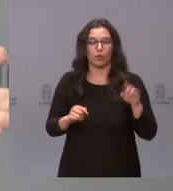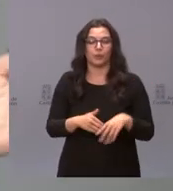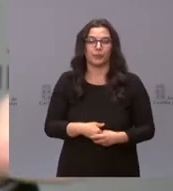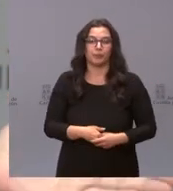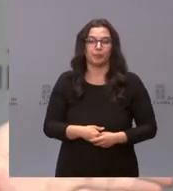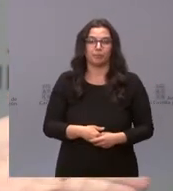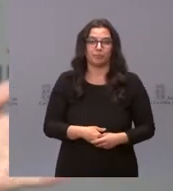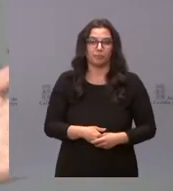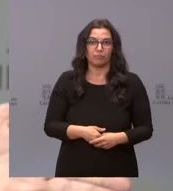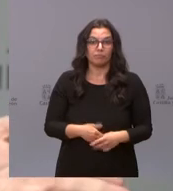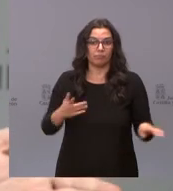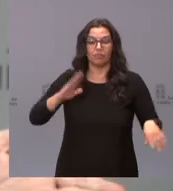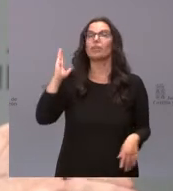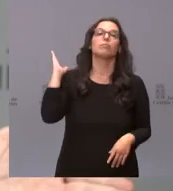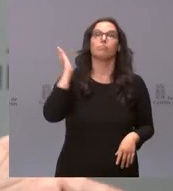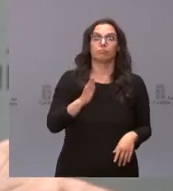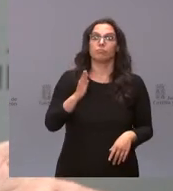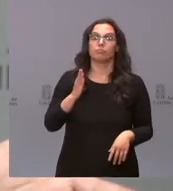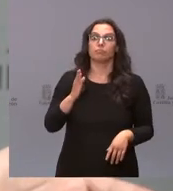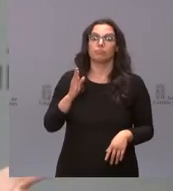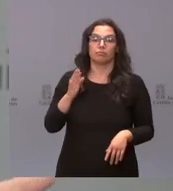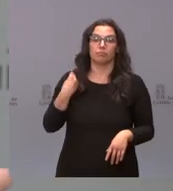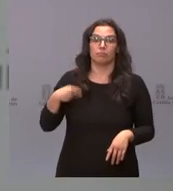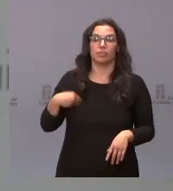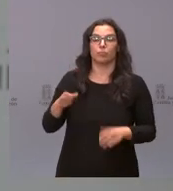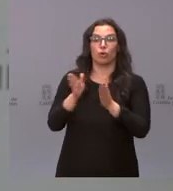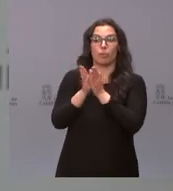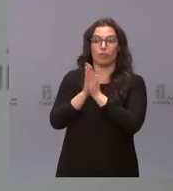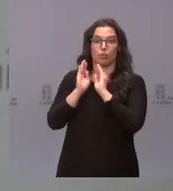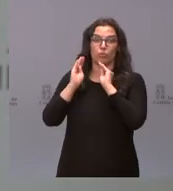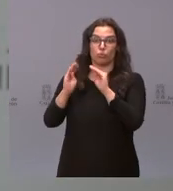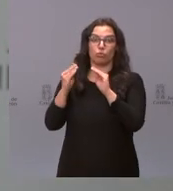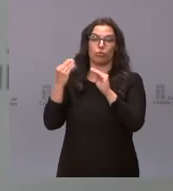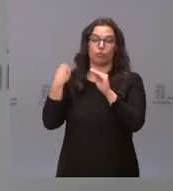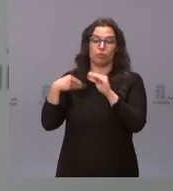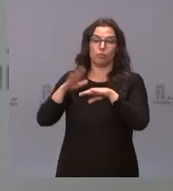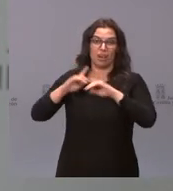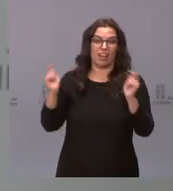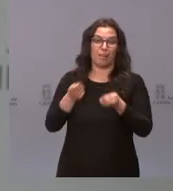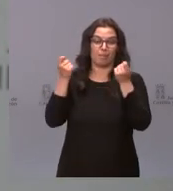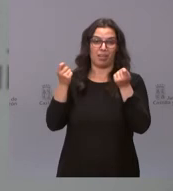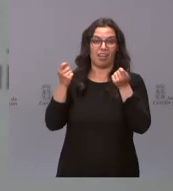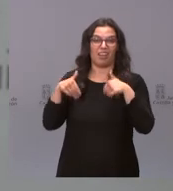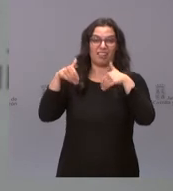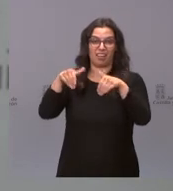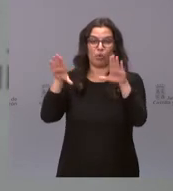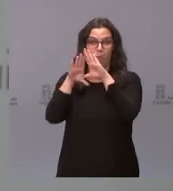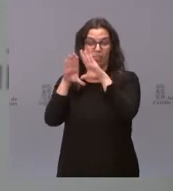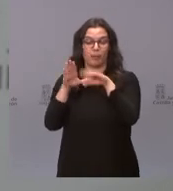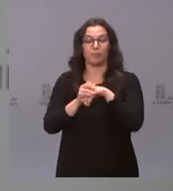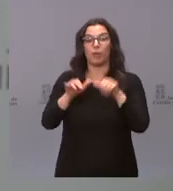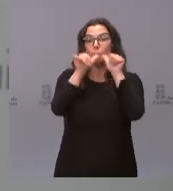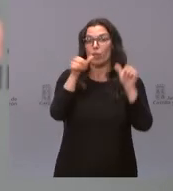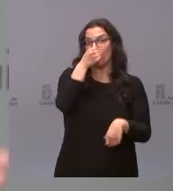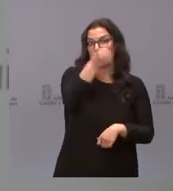gran perjuicio para la campaña de su compañero en la comunidad de madrid' el modelo de partido socialista y de las fuerzas de izquierdas